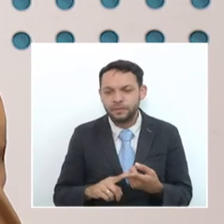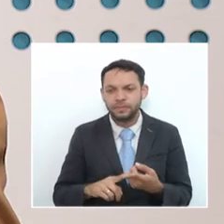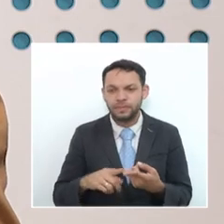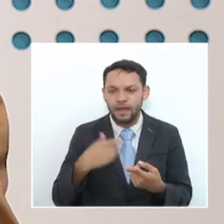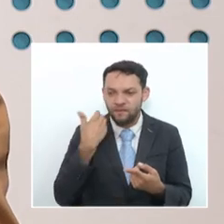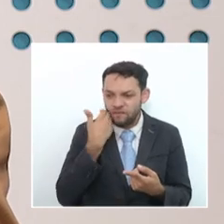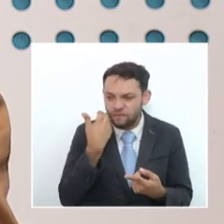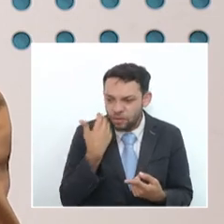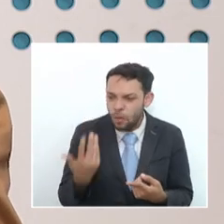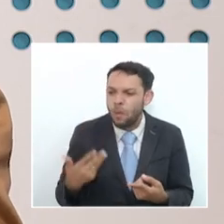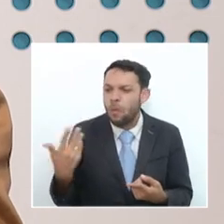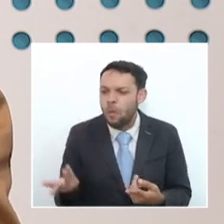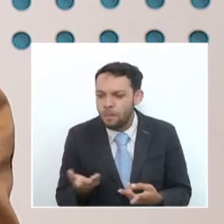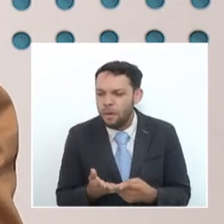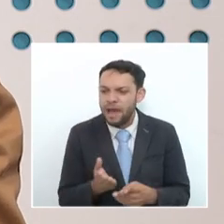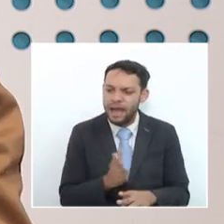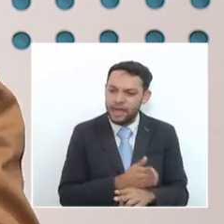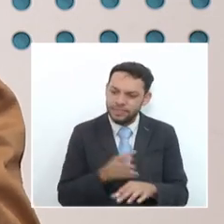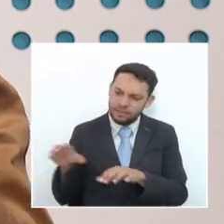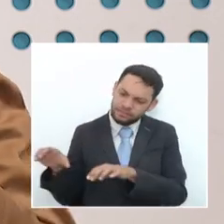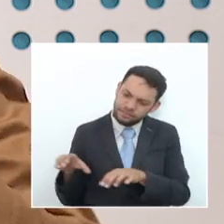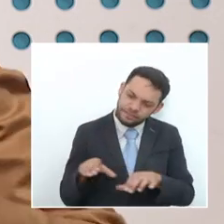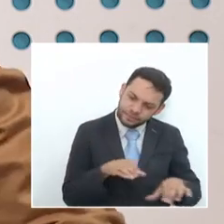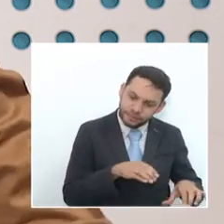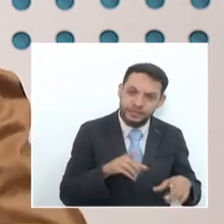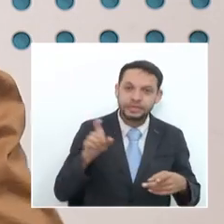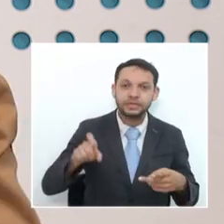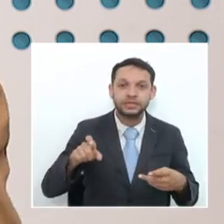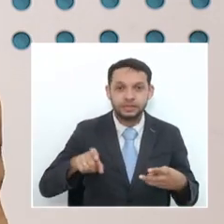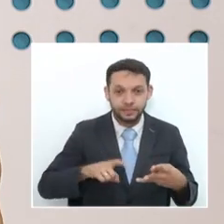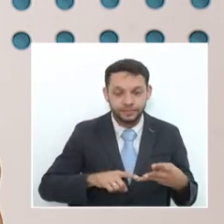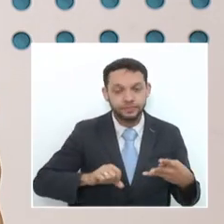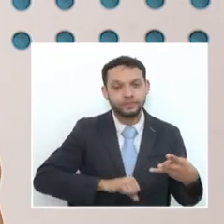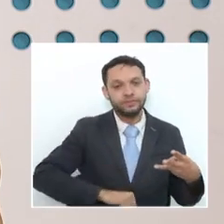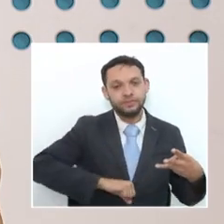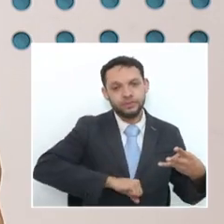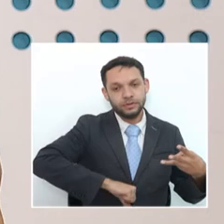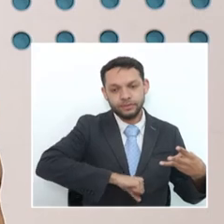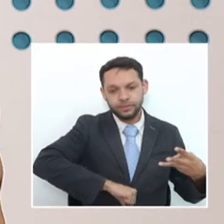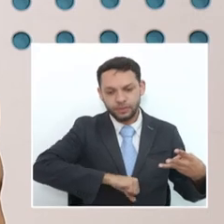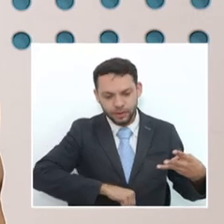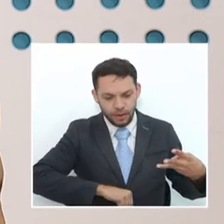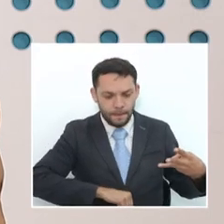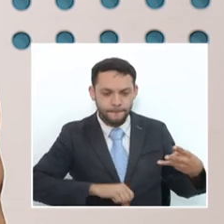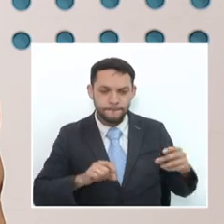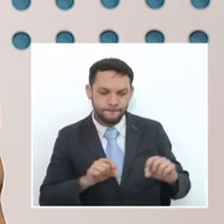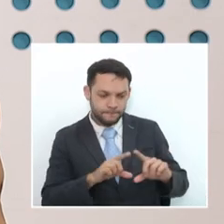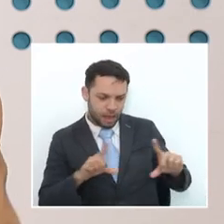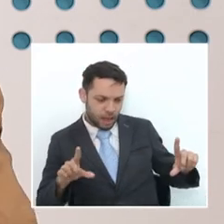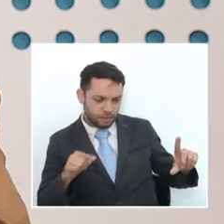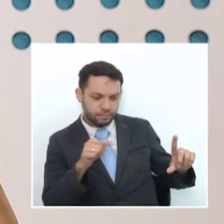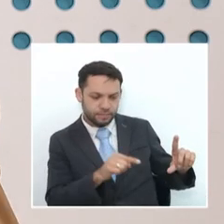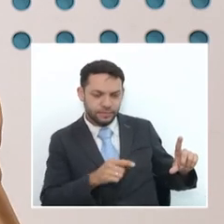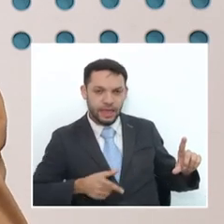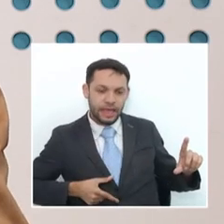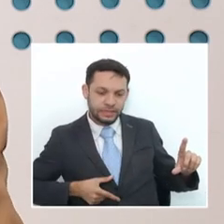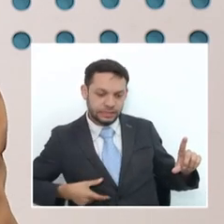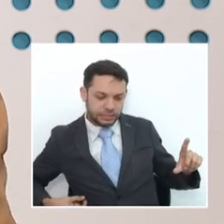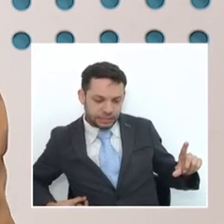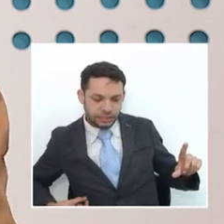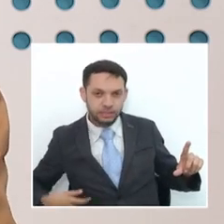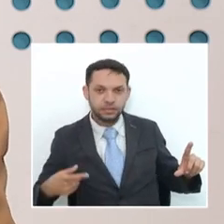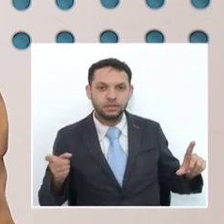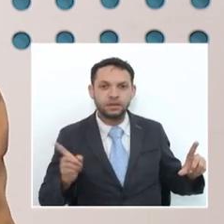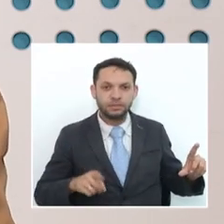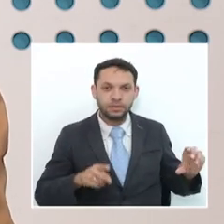hígado. Hay que hacer una ecografía, que es tan importante para uno poder evaluar el hígado, a veces una